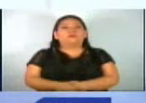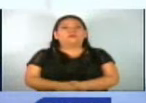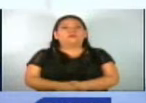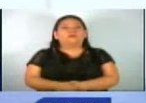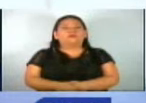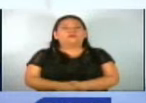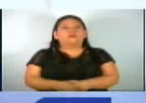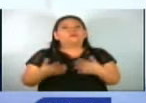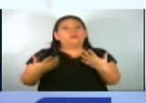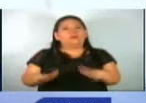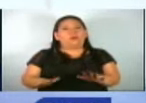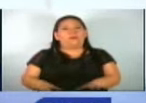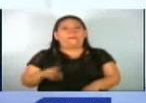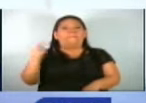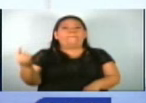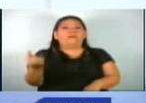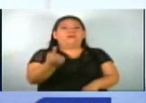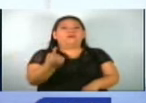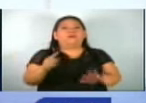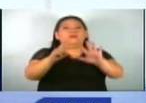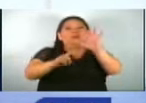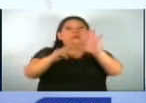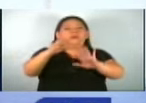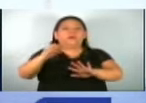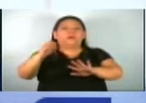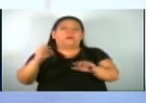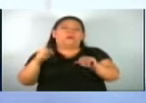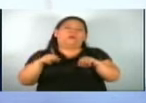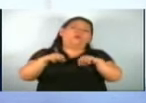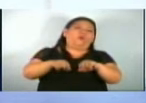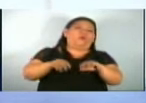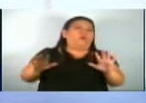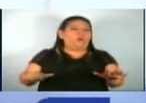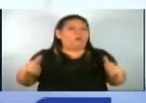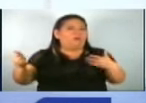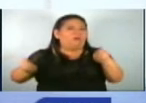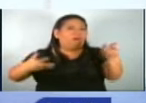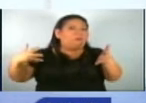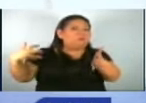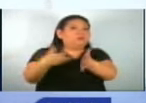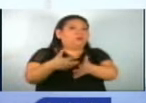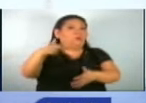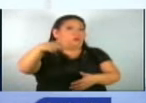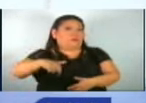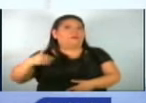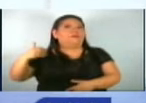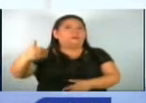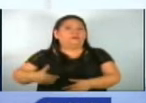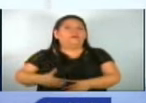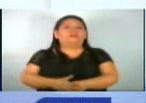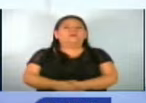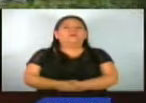Más de 600 personas han fallecido en accidentes de tránsito durante el año 2024.